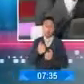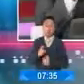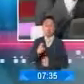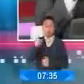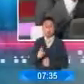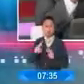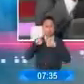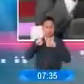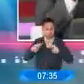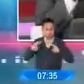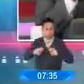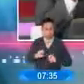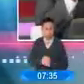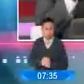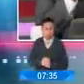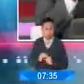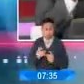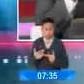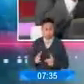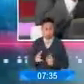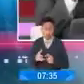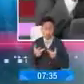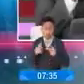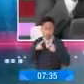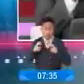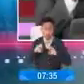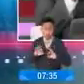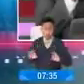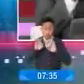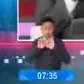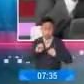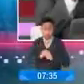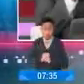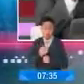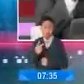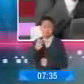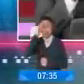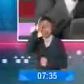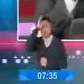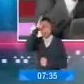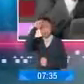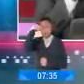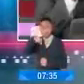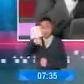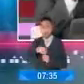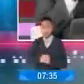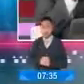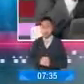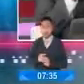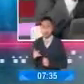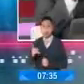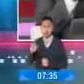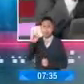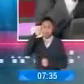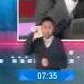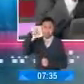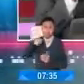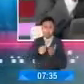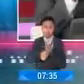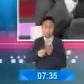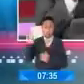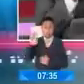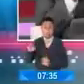investigado. Hay investigaciones importantes en el caso de dos hospitales que no son hospitales del Ejecutivo, del Ministerio,